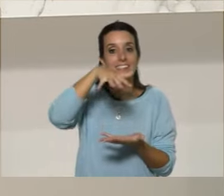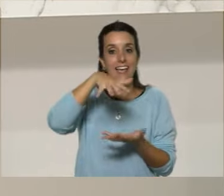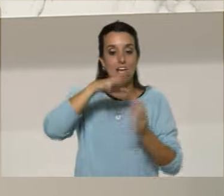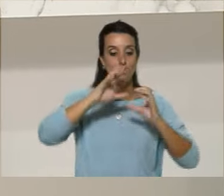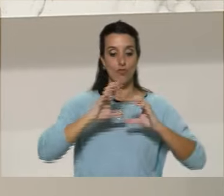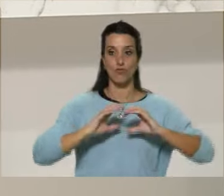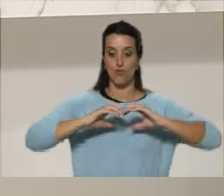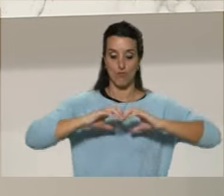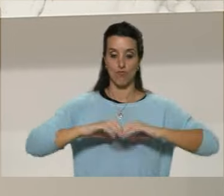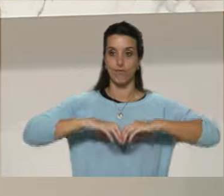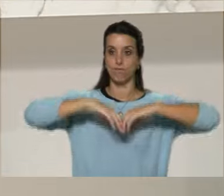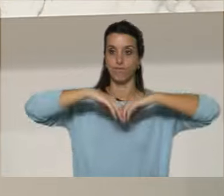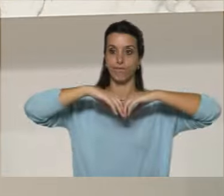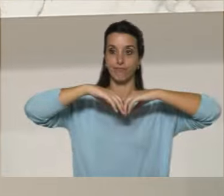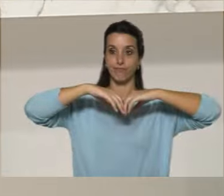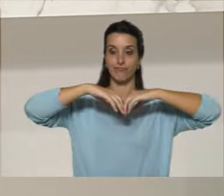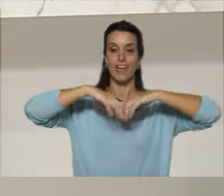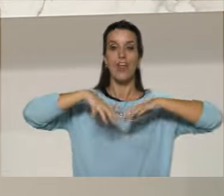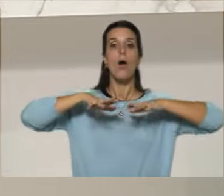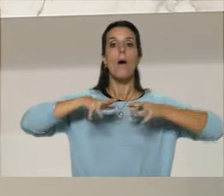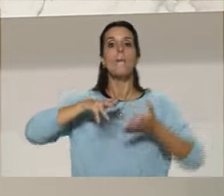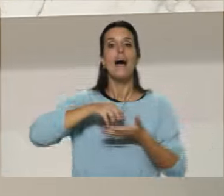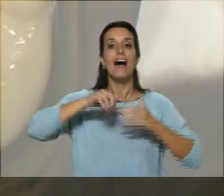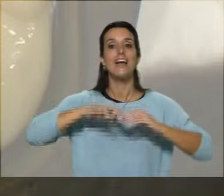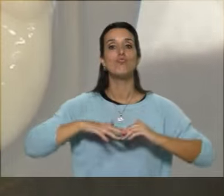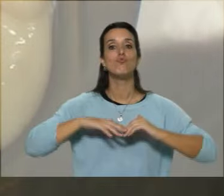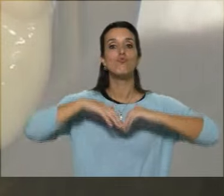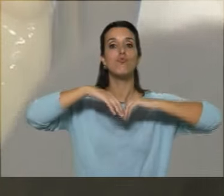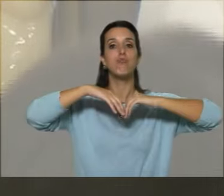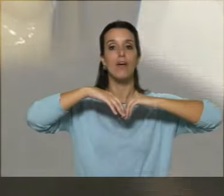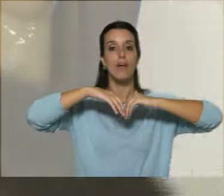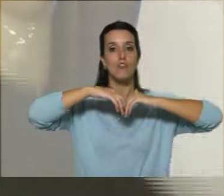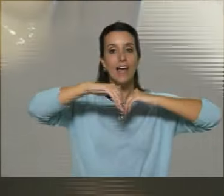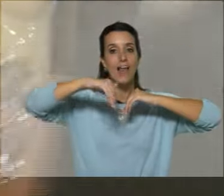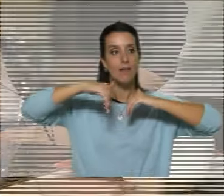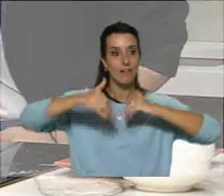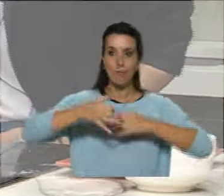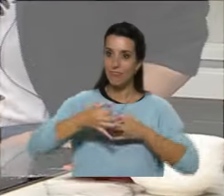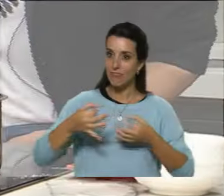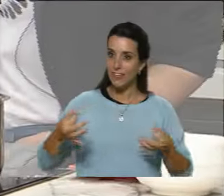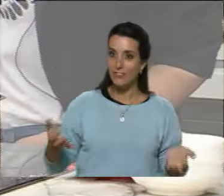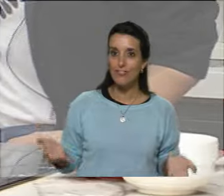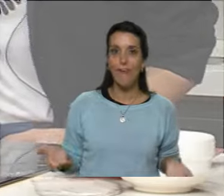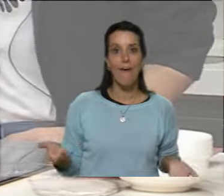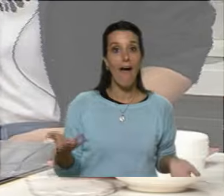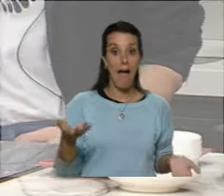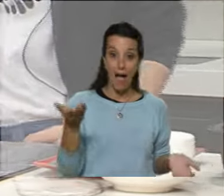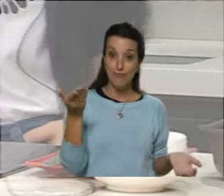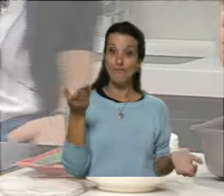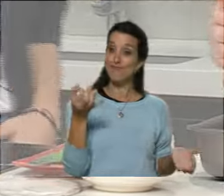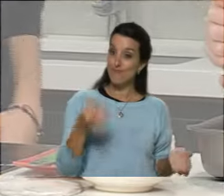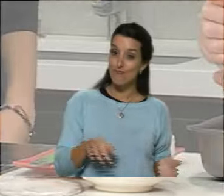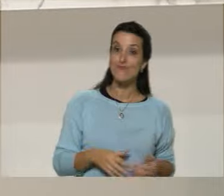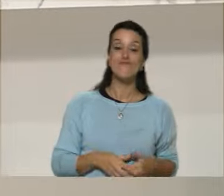pastelera. Por eso te digo, lo que va a subir es la masa. Exacto. No la crema pastelera. Claro, perfecto. Exactamente. Lorena. Y ahora le hacemos el... ¿De usted?